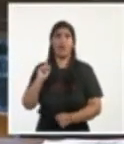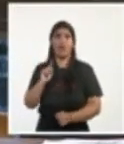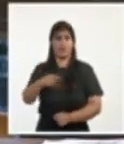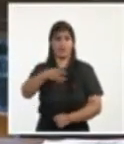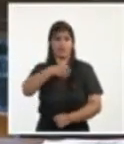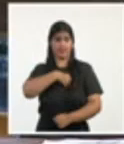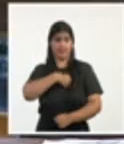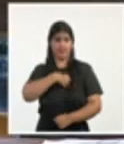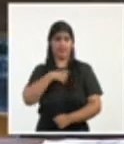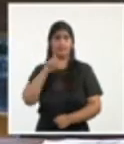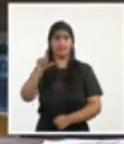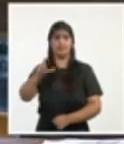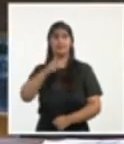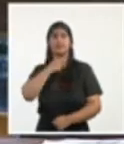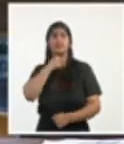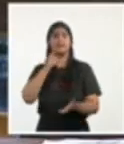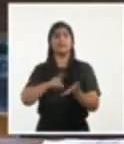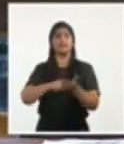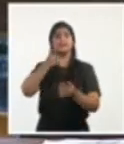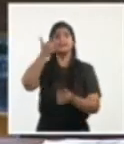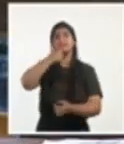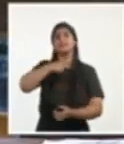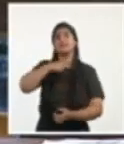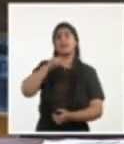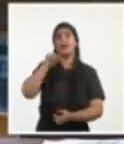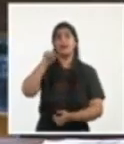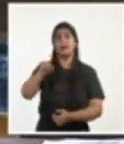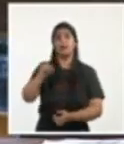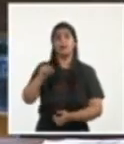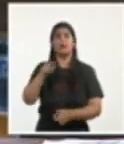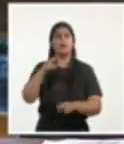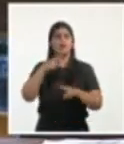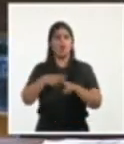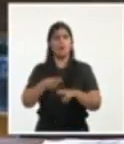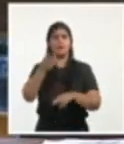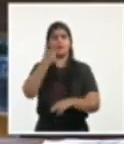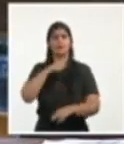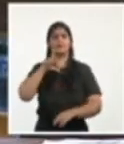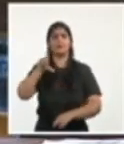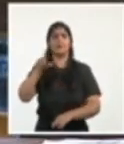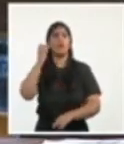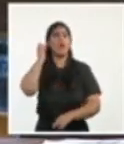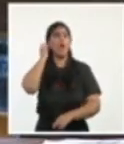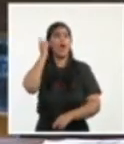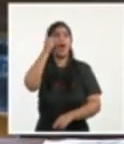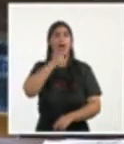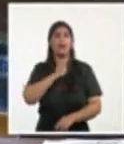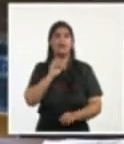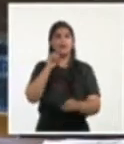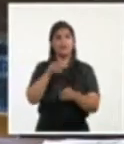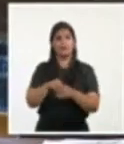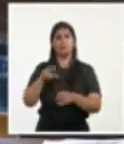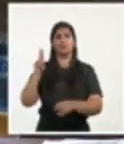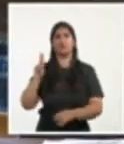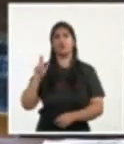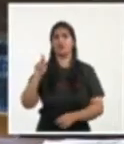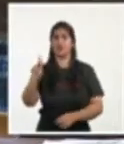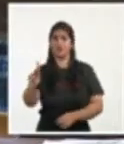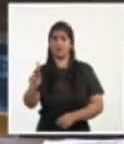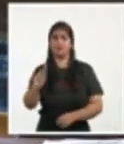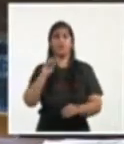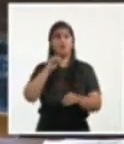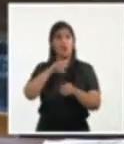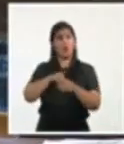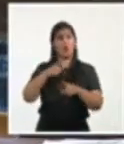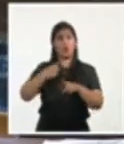cepa que se identificó en el Reino Unido, y la beta, la que se identificó en Sudáfrica, se ha incrementado en los últimos meses la